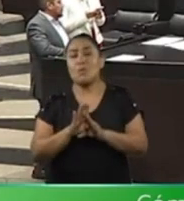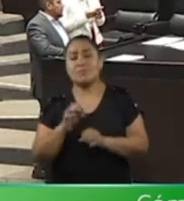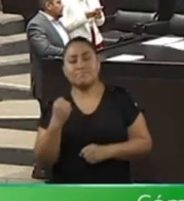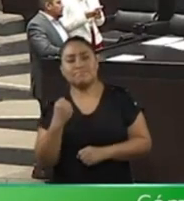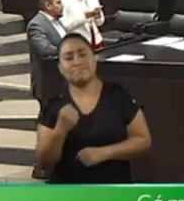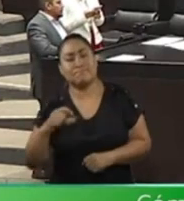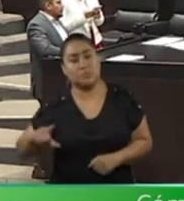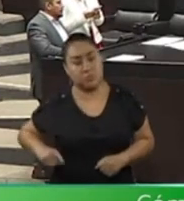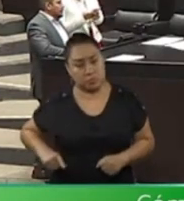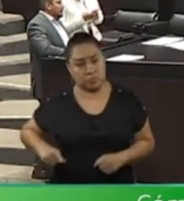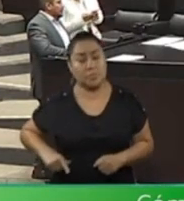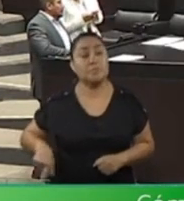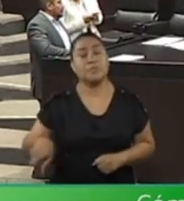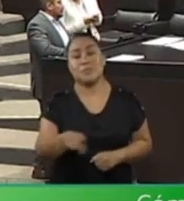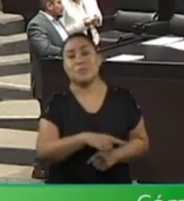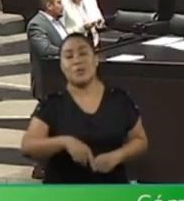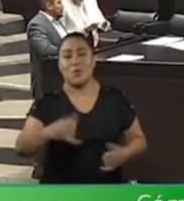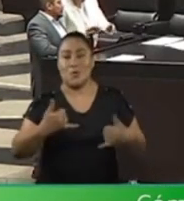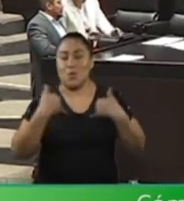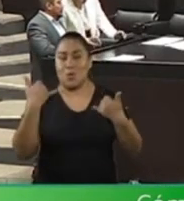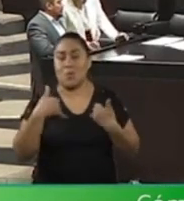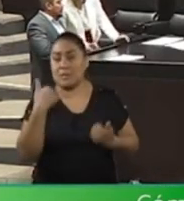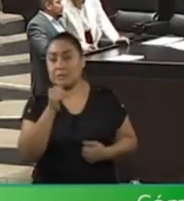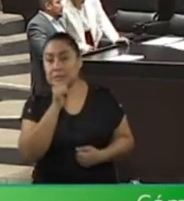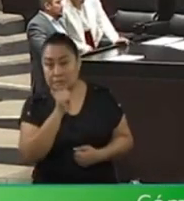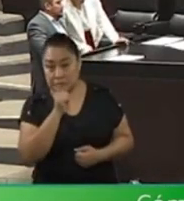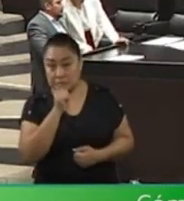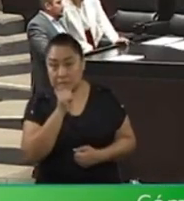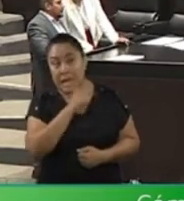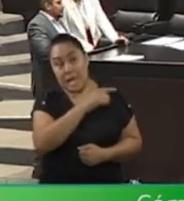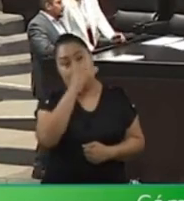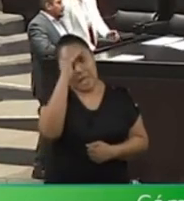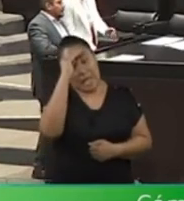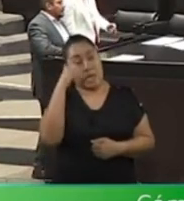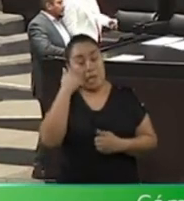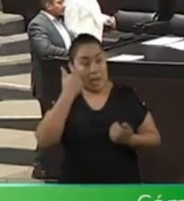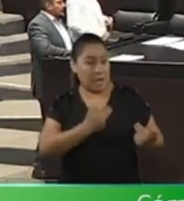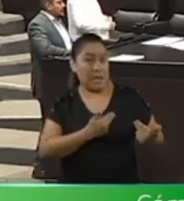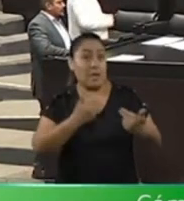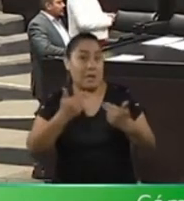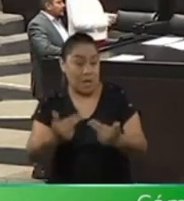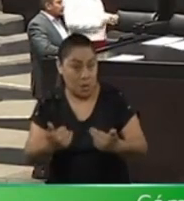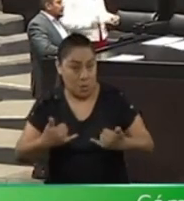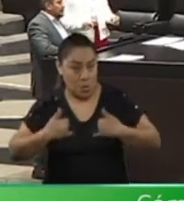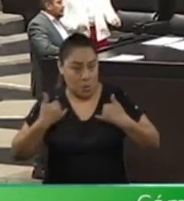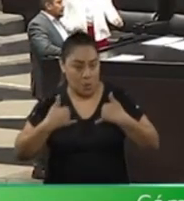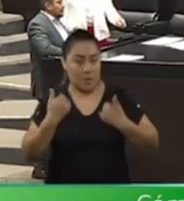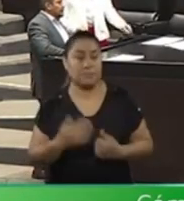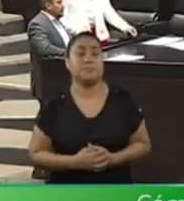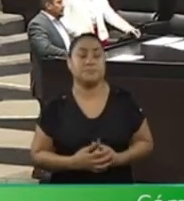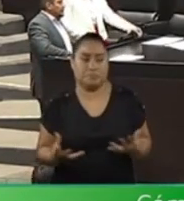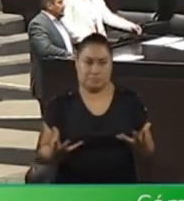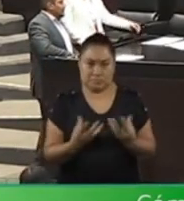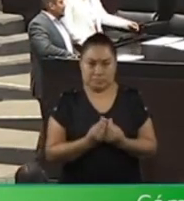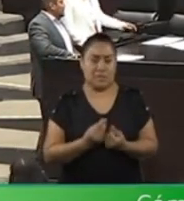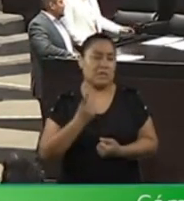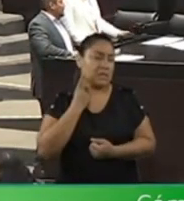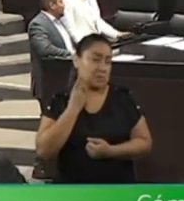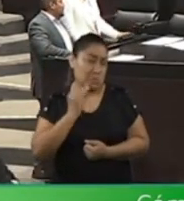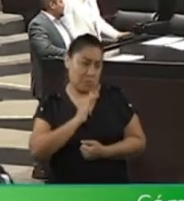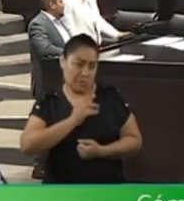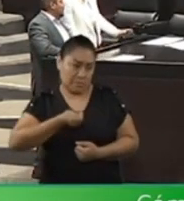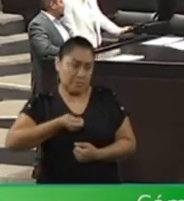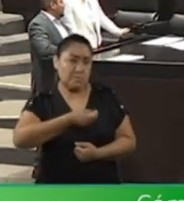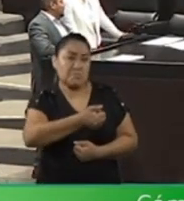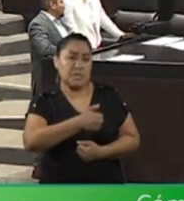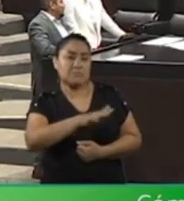nuevas generaciones nunca se han enfrentado y es la que parece que ustedes les quieren heredar. Esta legislatura bien podría llamarse la